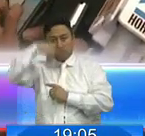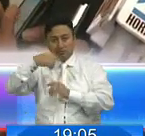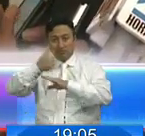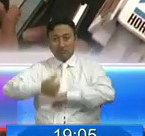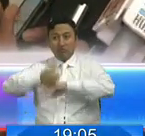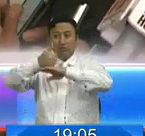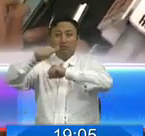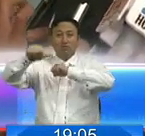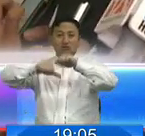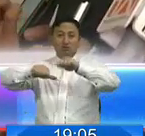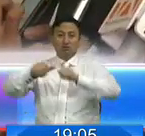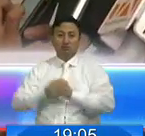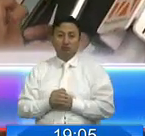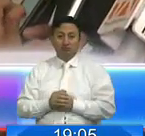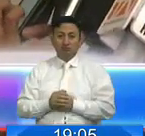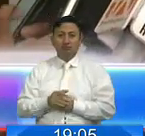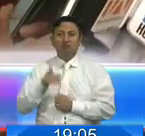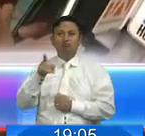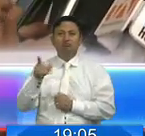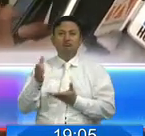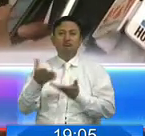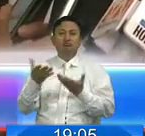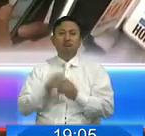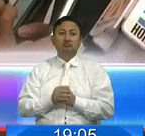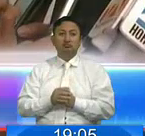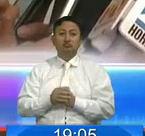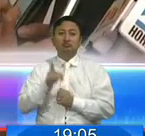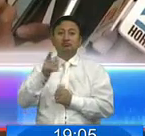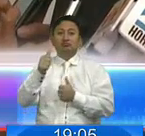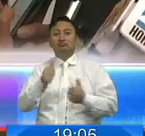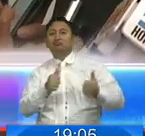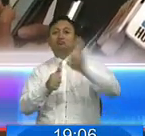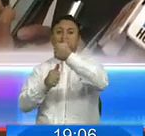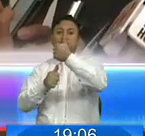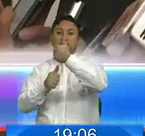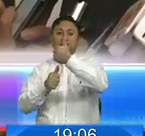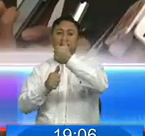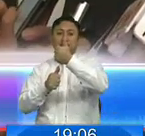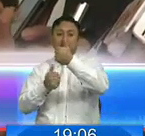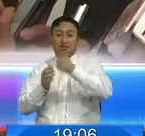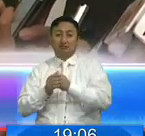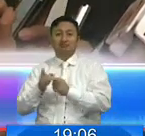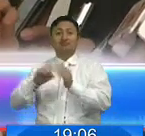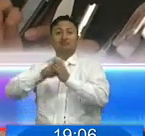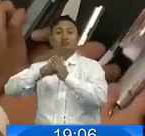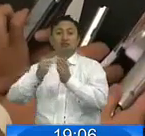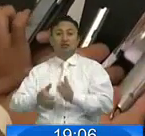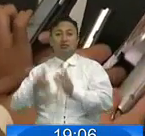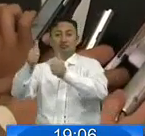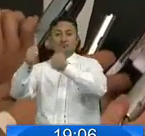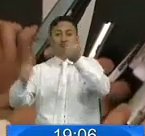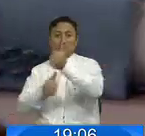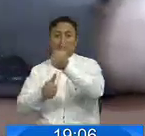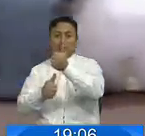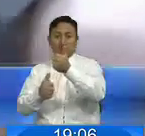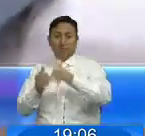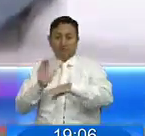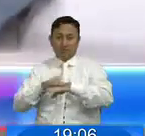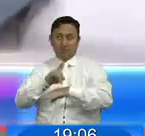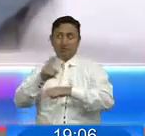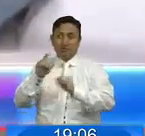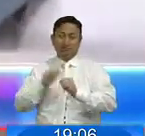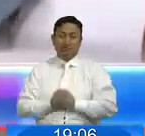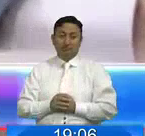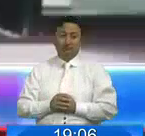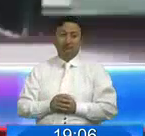Contencioso Administrativo. Conclusión, eso no es factible de ejecutarse. Pero